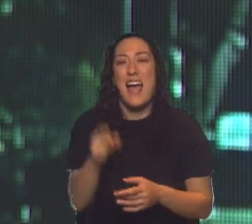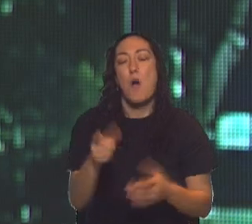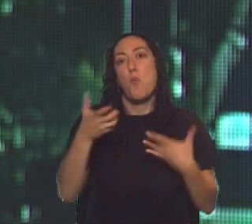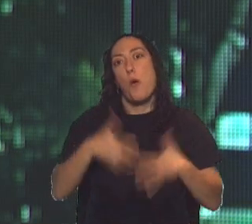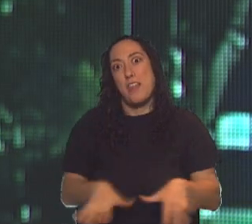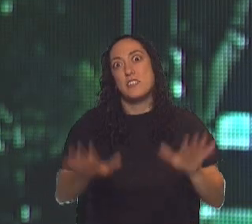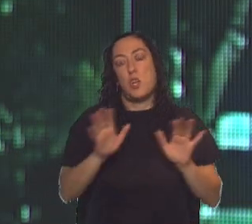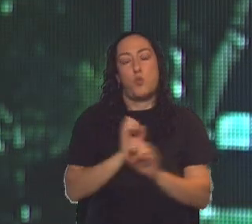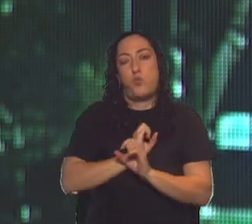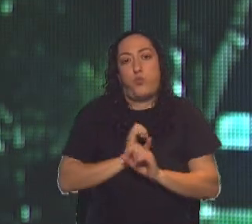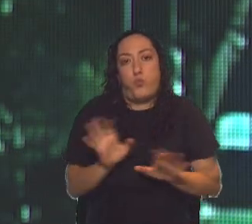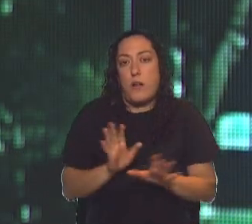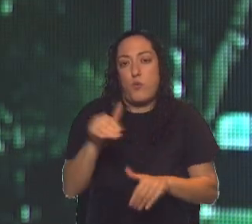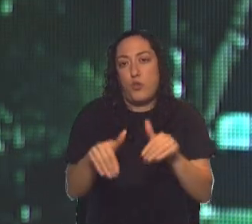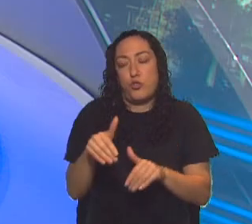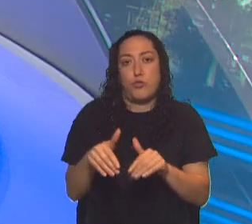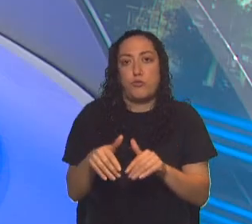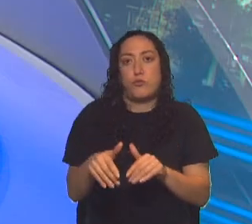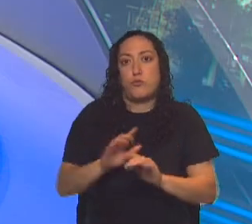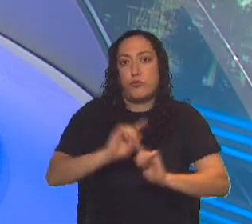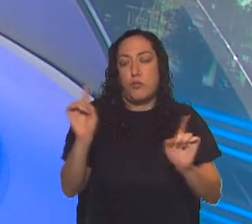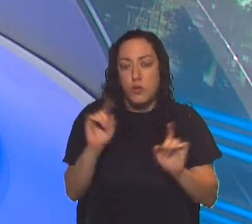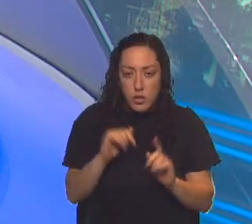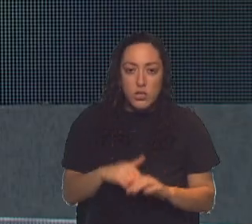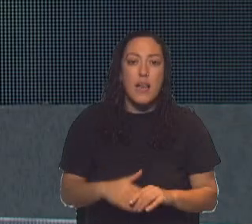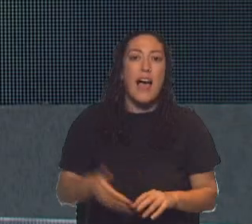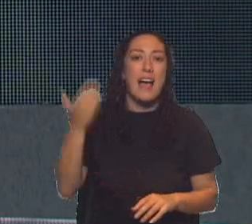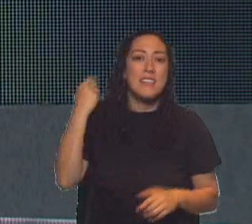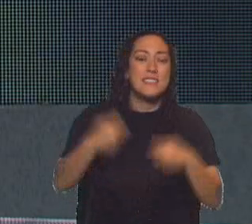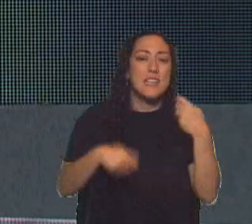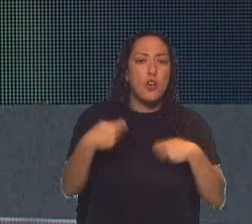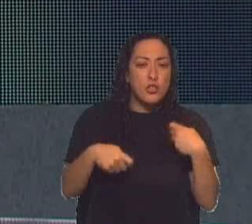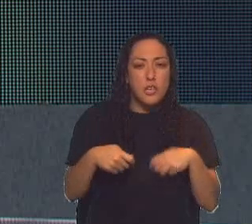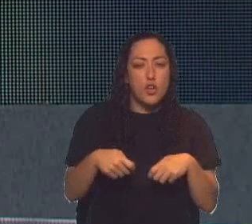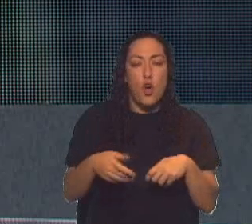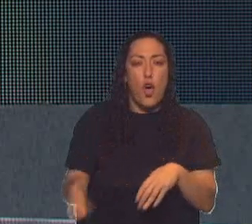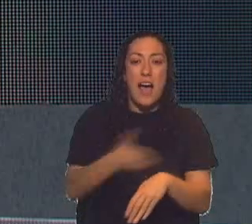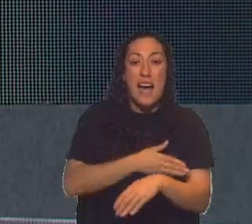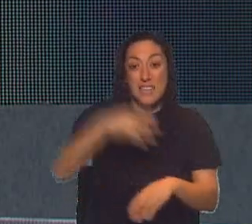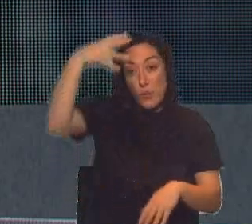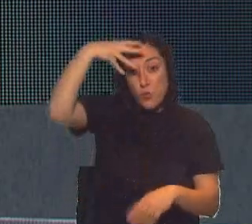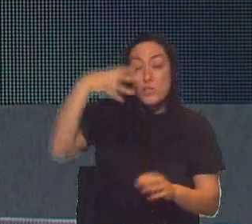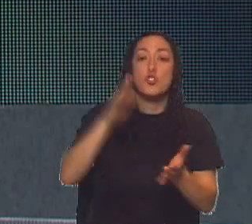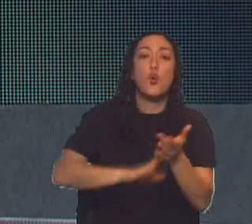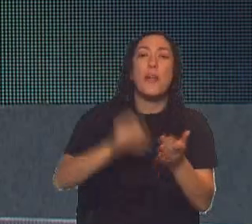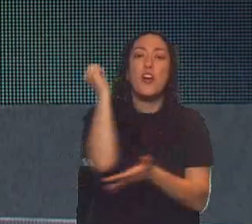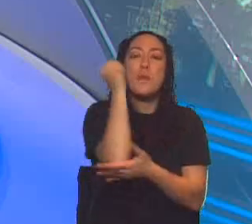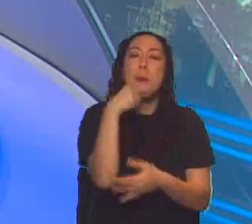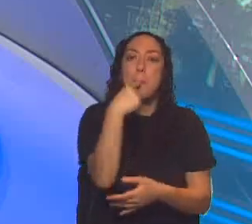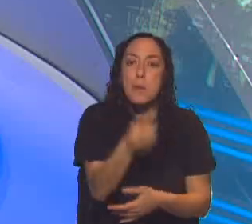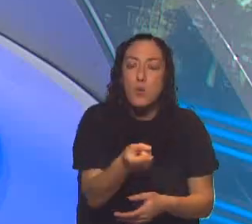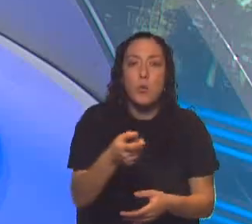Ken porque fue el primero y porque Nixon desconocía como en el anterior a Santiago lestero la ulrich cuando le preguntaban de economía si agua agua